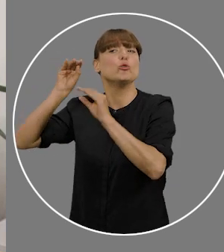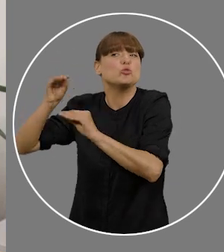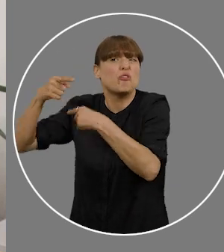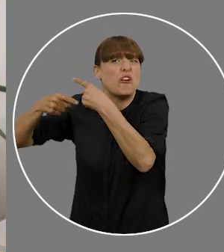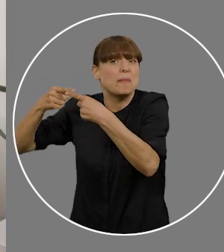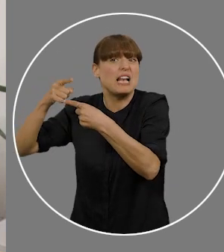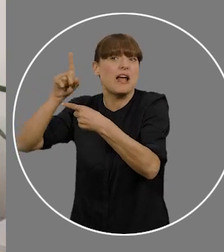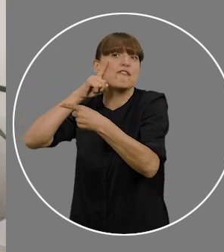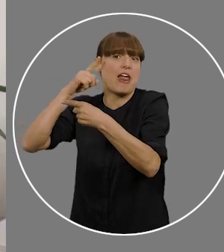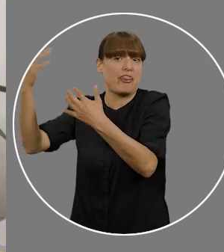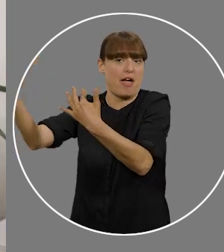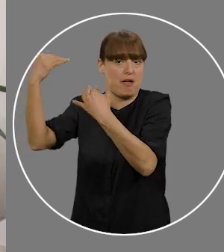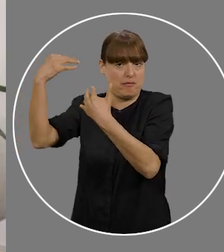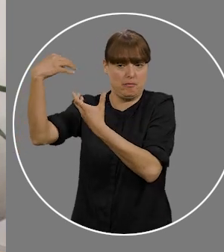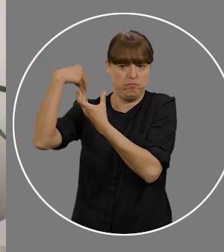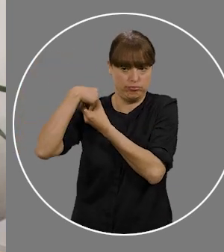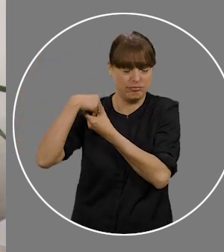hormiguero.